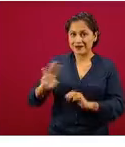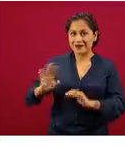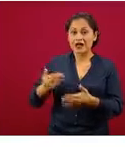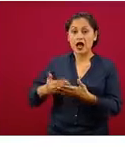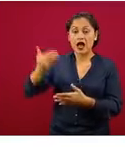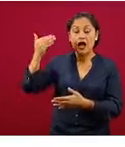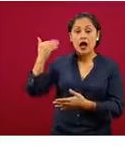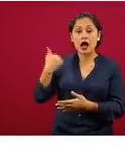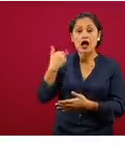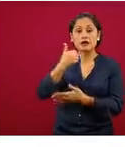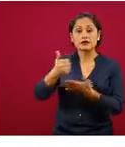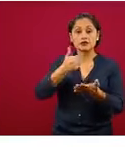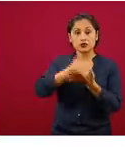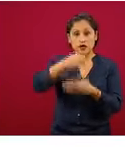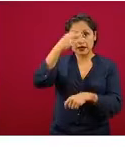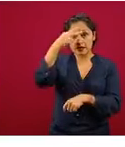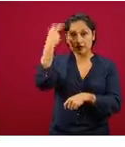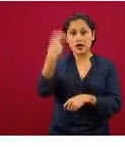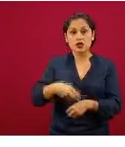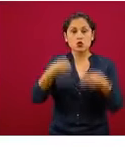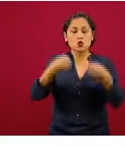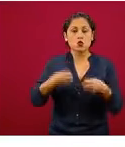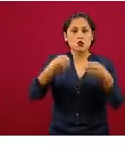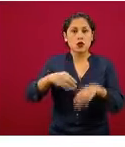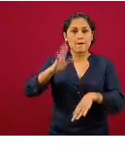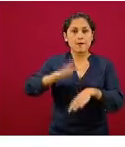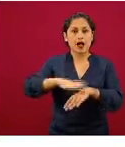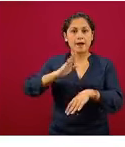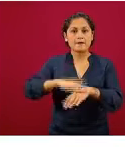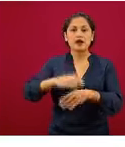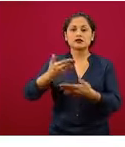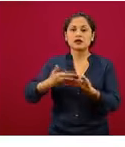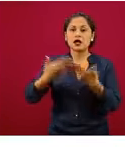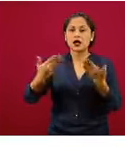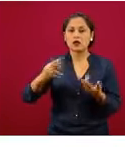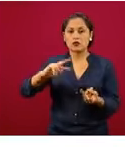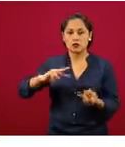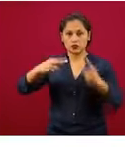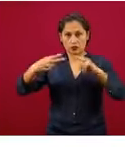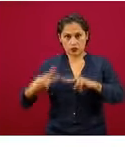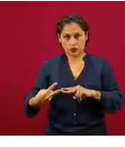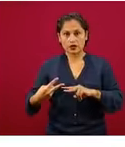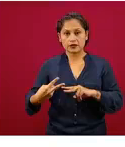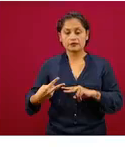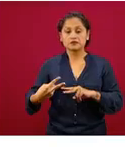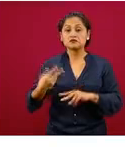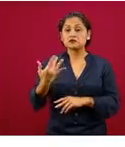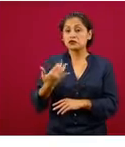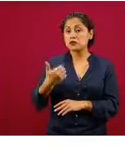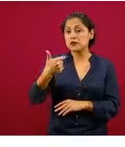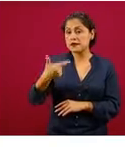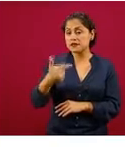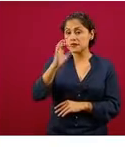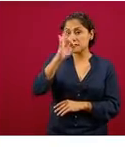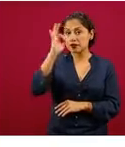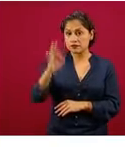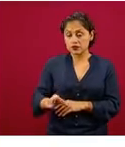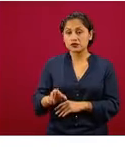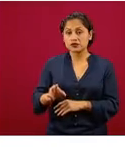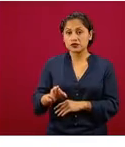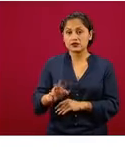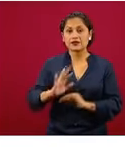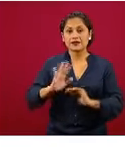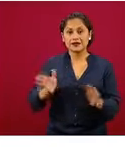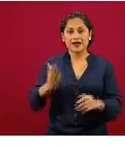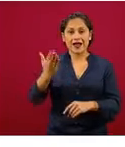Ciudad de México era la que tenía la mayor ocupación siempre, ahora ocupa el segundo lugar con una ocupación del 57%, y como lo comentábamos,